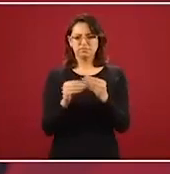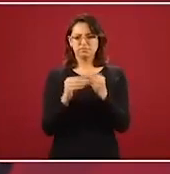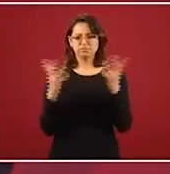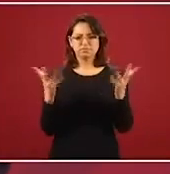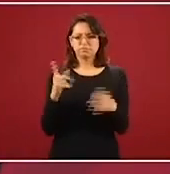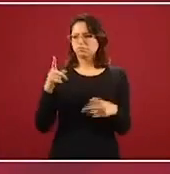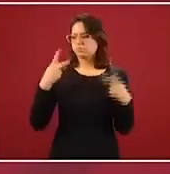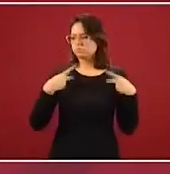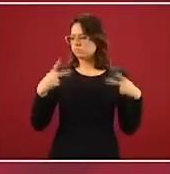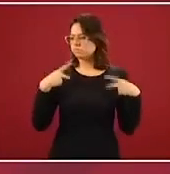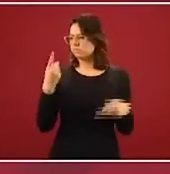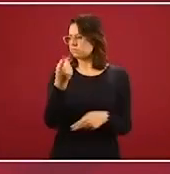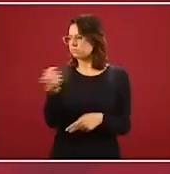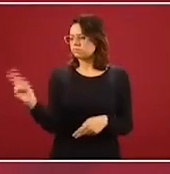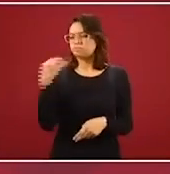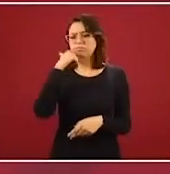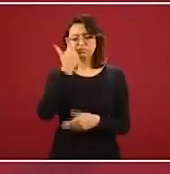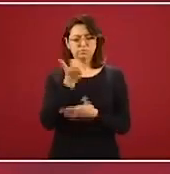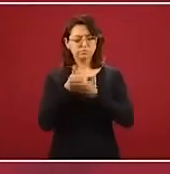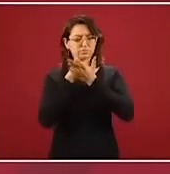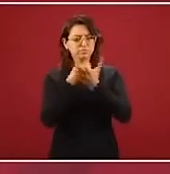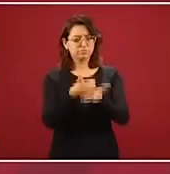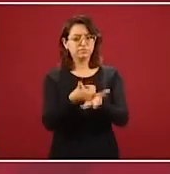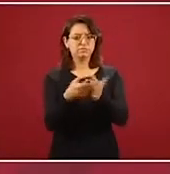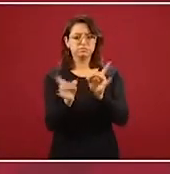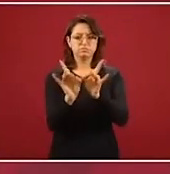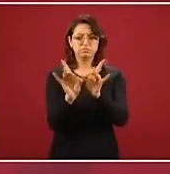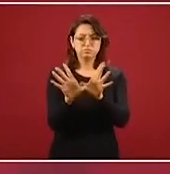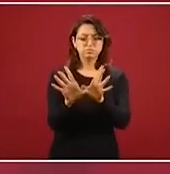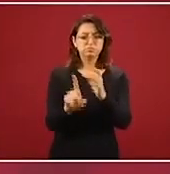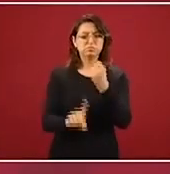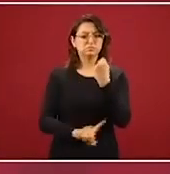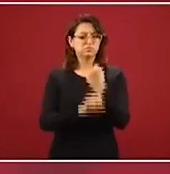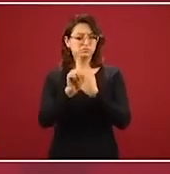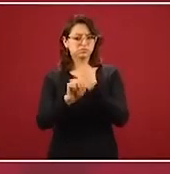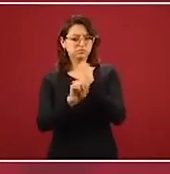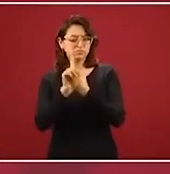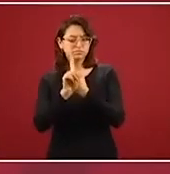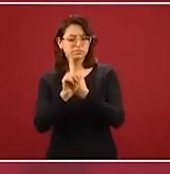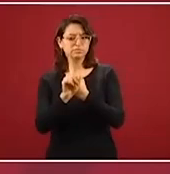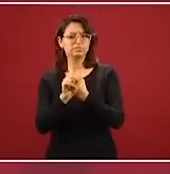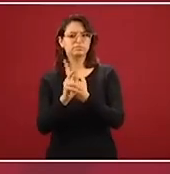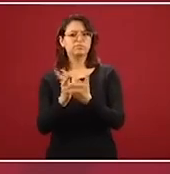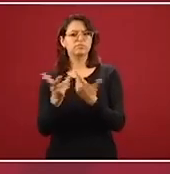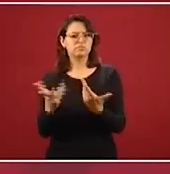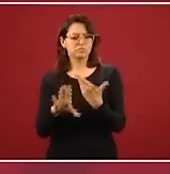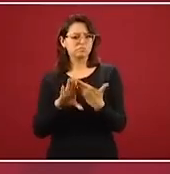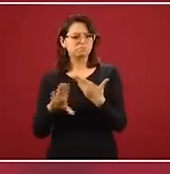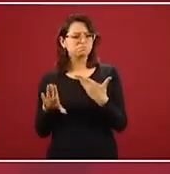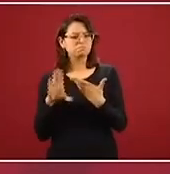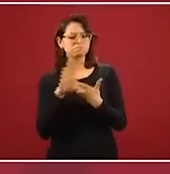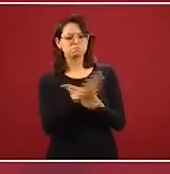ayudar para enfrentar los problemas